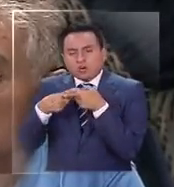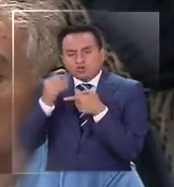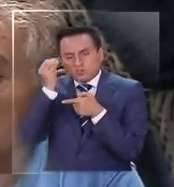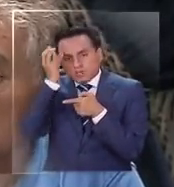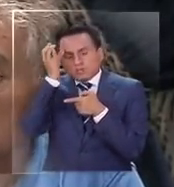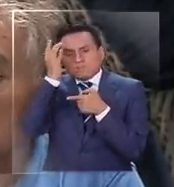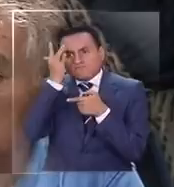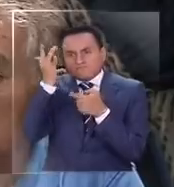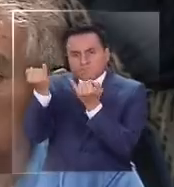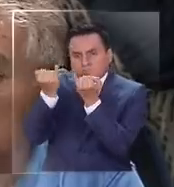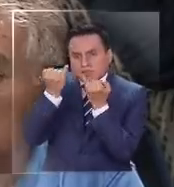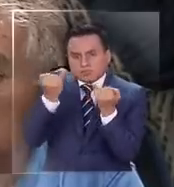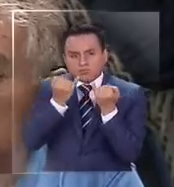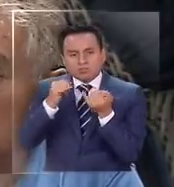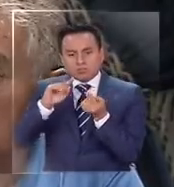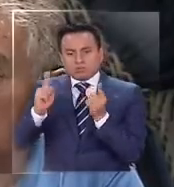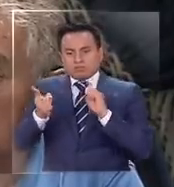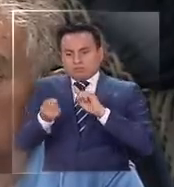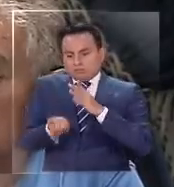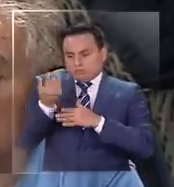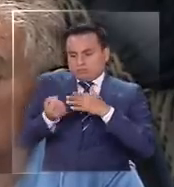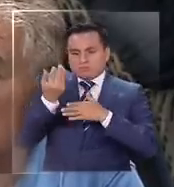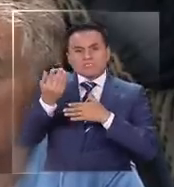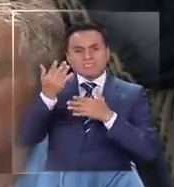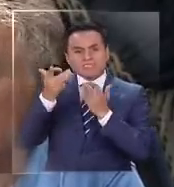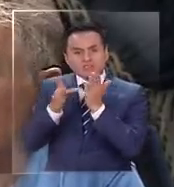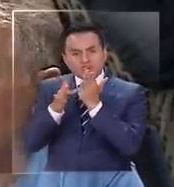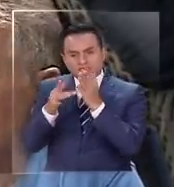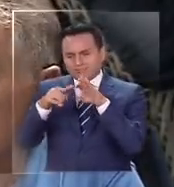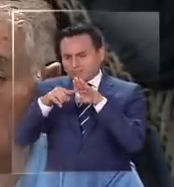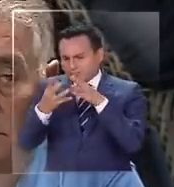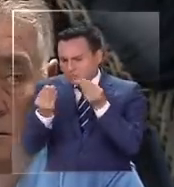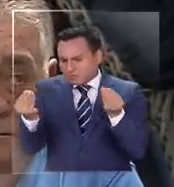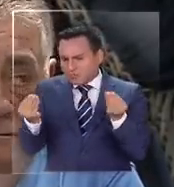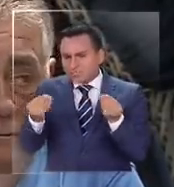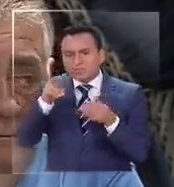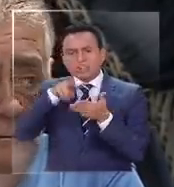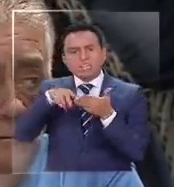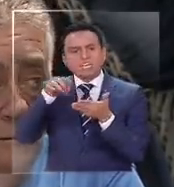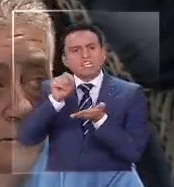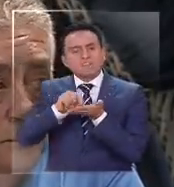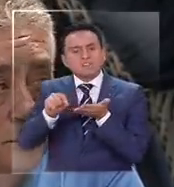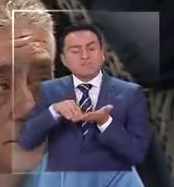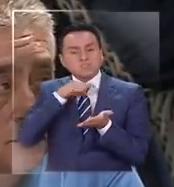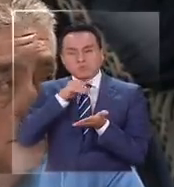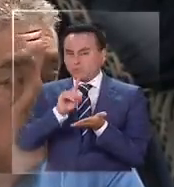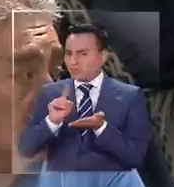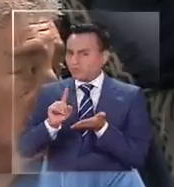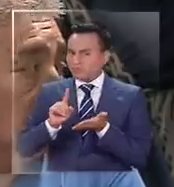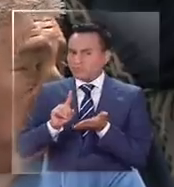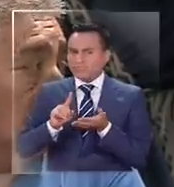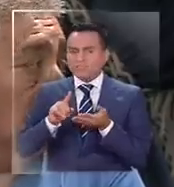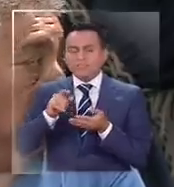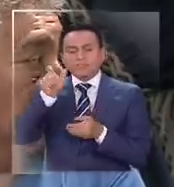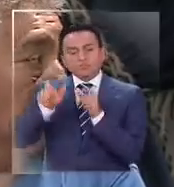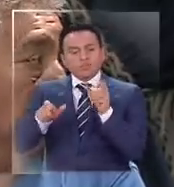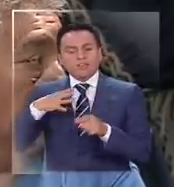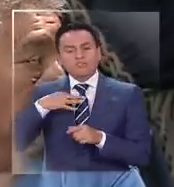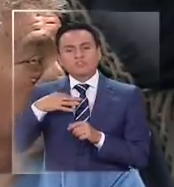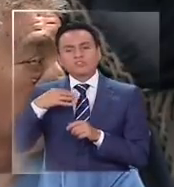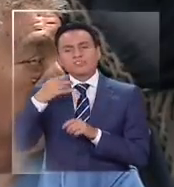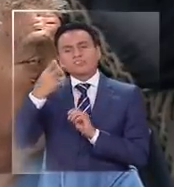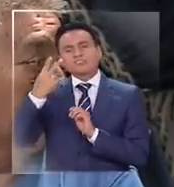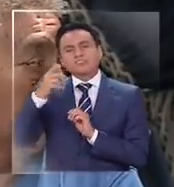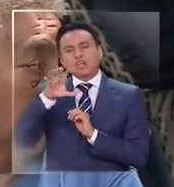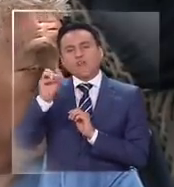la información. La revolución tecnológica. Y por tanto, hoy día saber leer y escribir ya no es suficiente. Para ser ciudadanos del siglo